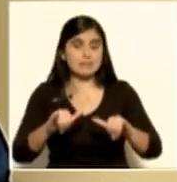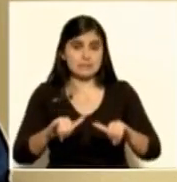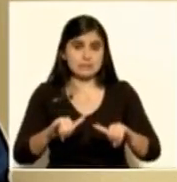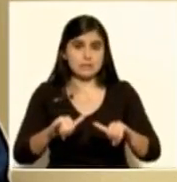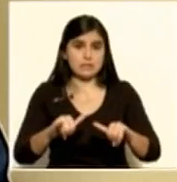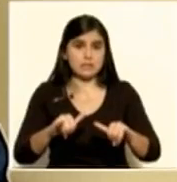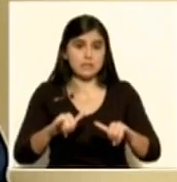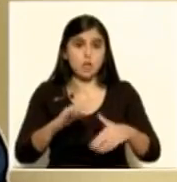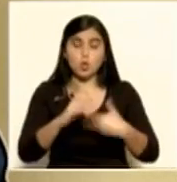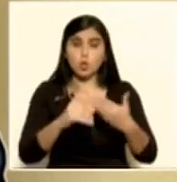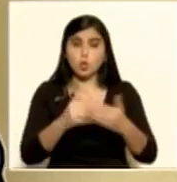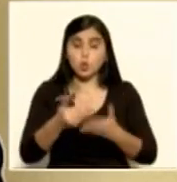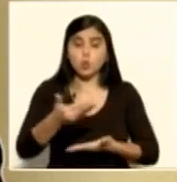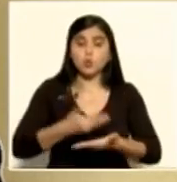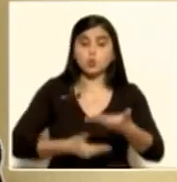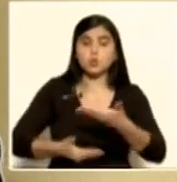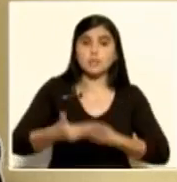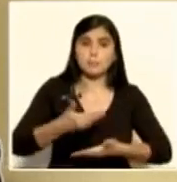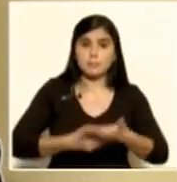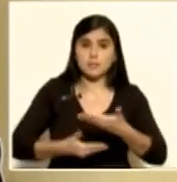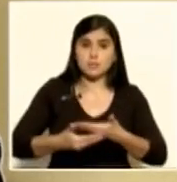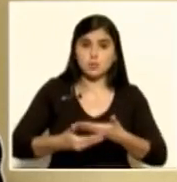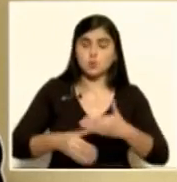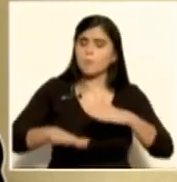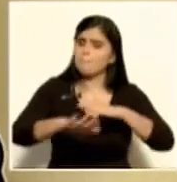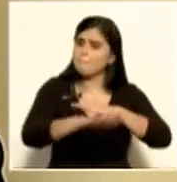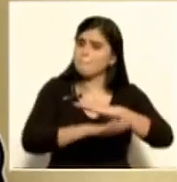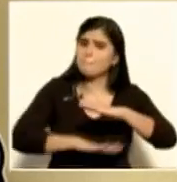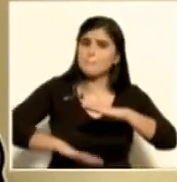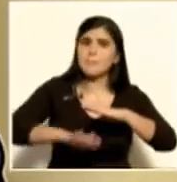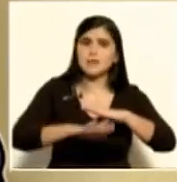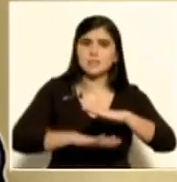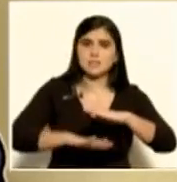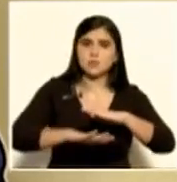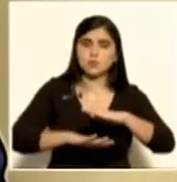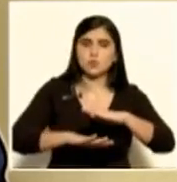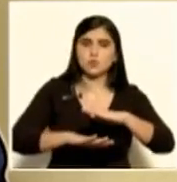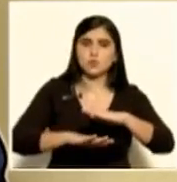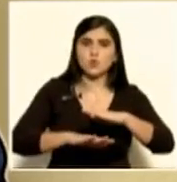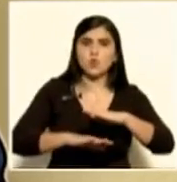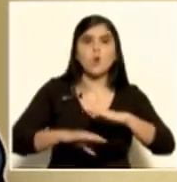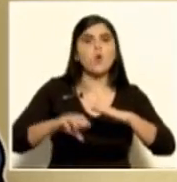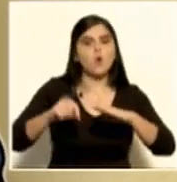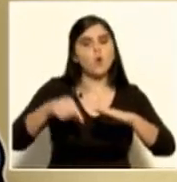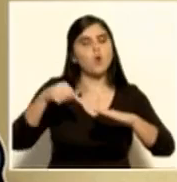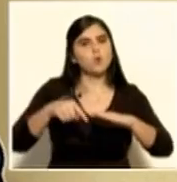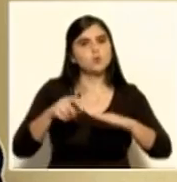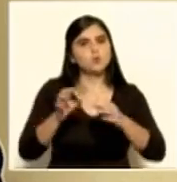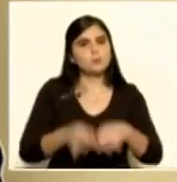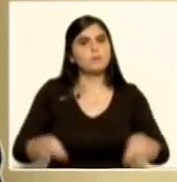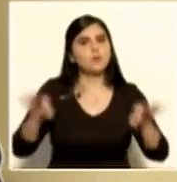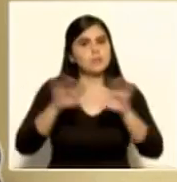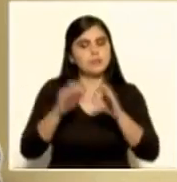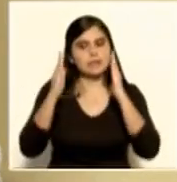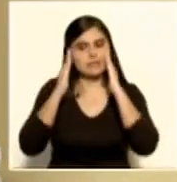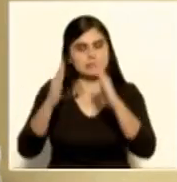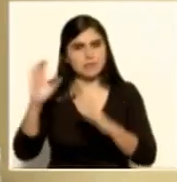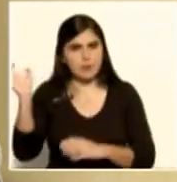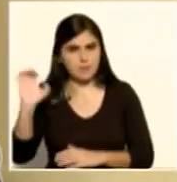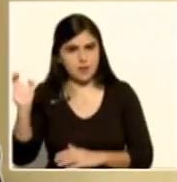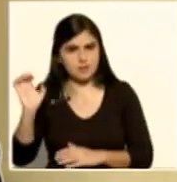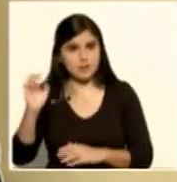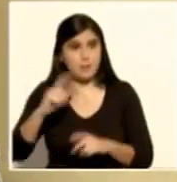servicios operativos esenciales o aquellos que sean requeridos para la atención de las emergencias. El resto de los